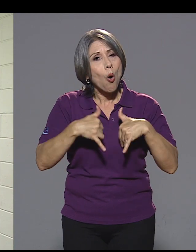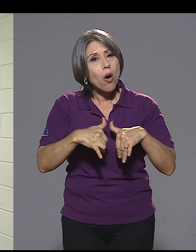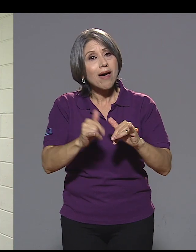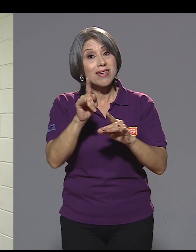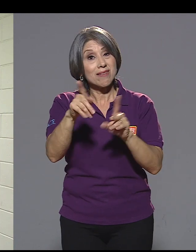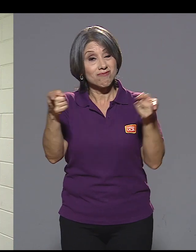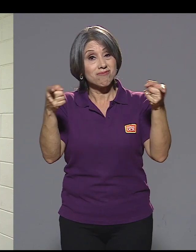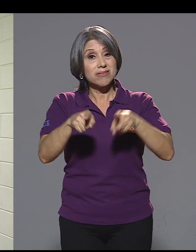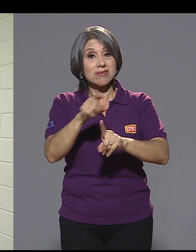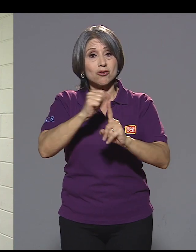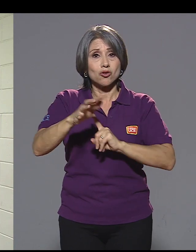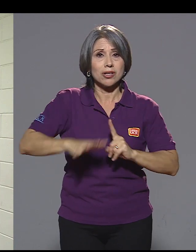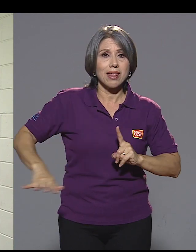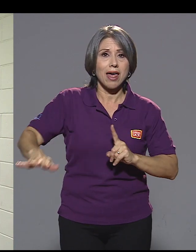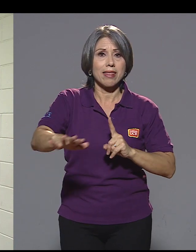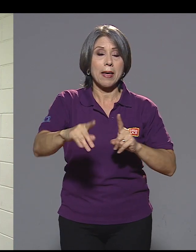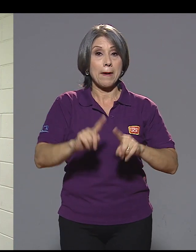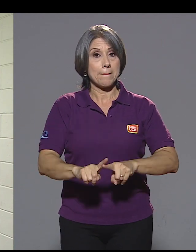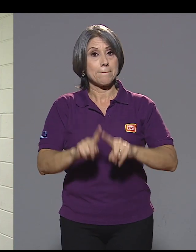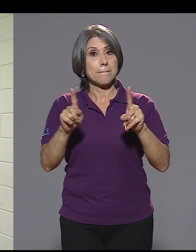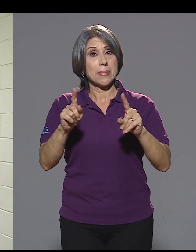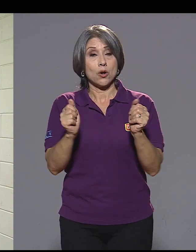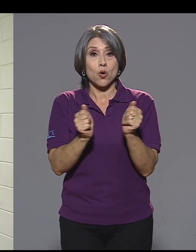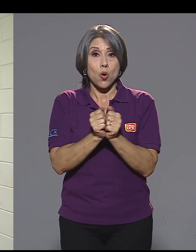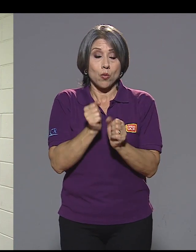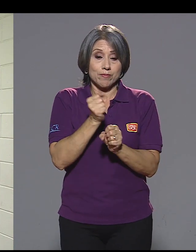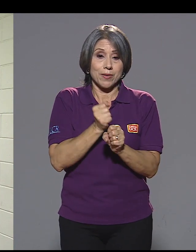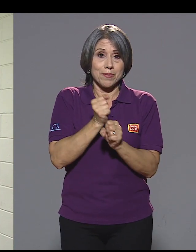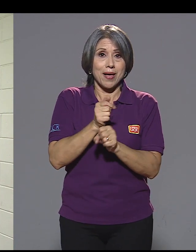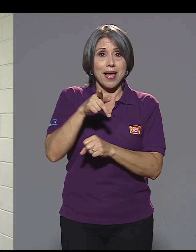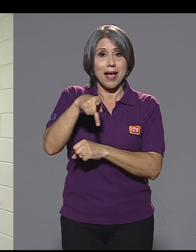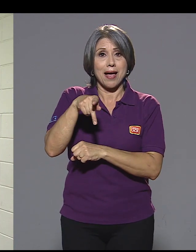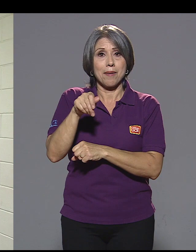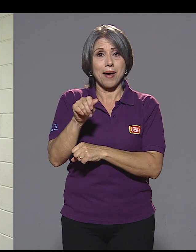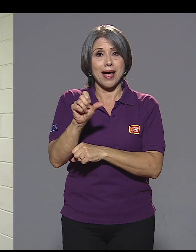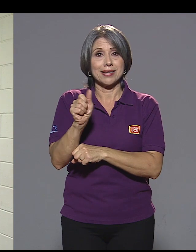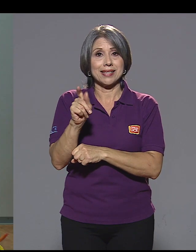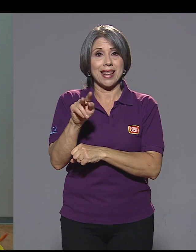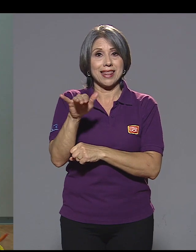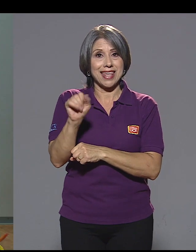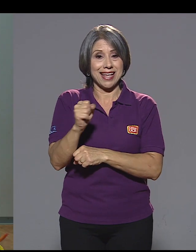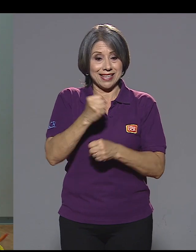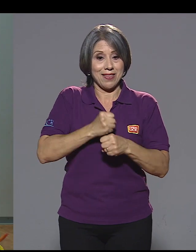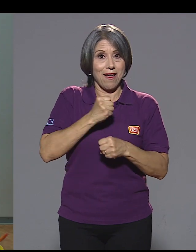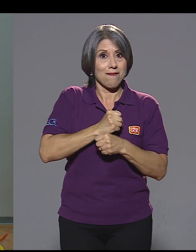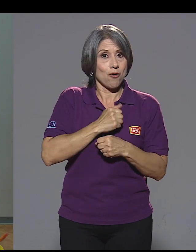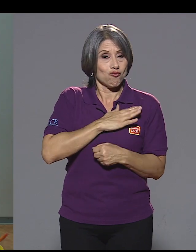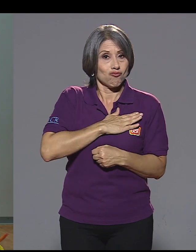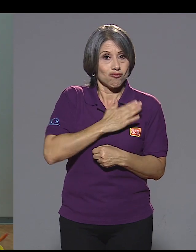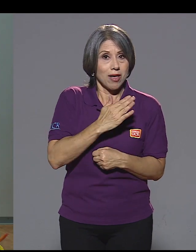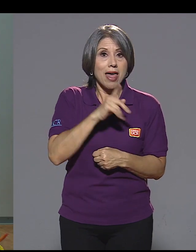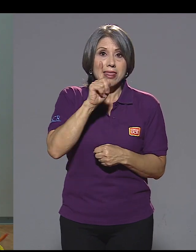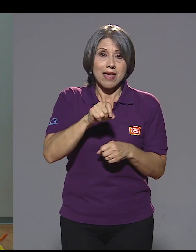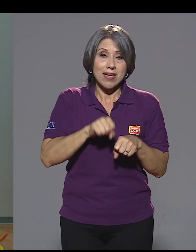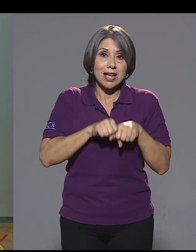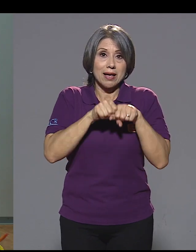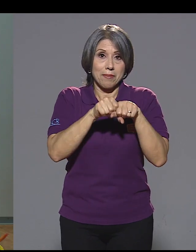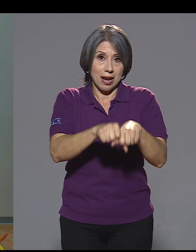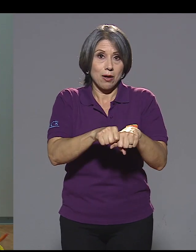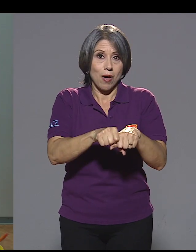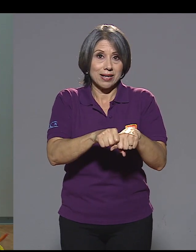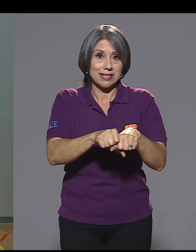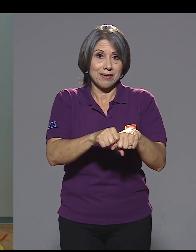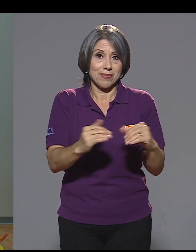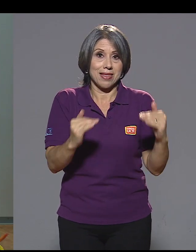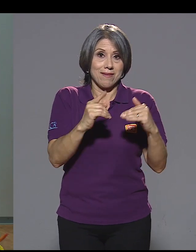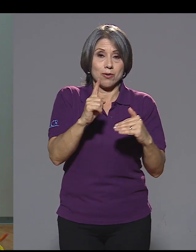en la sociedad. Sin embargo, a través de las pasantías que tienen que hacer los muchachos, tanto para graduarse del 1 como del 2, los empleadores se